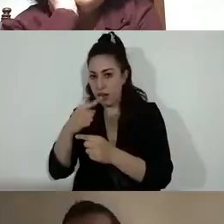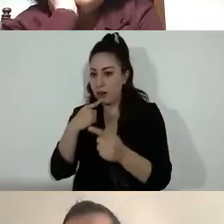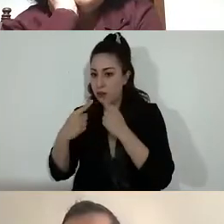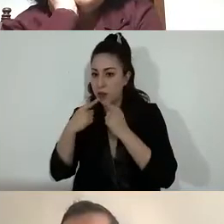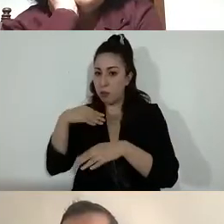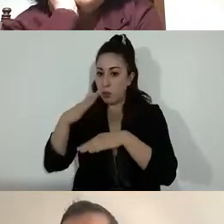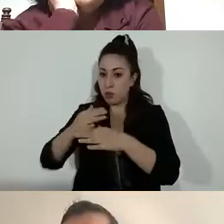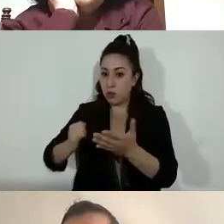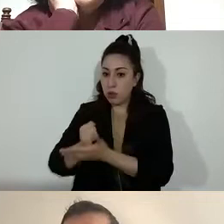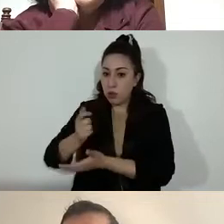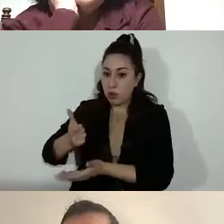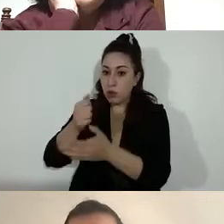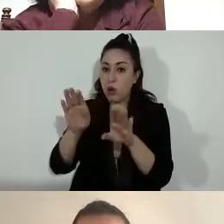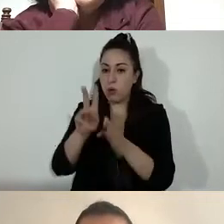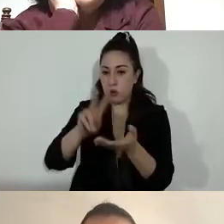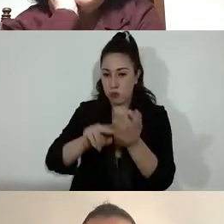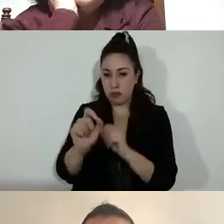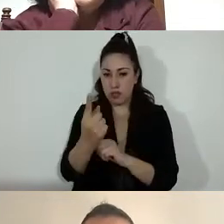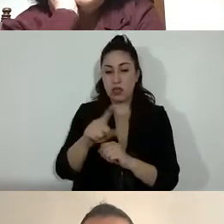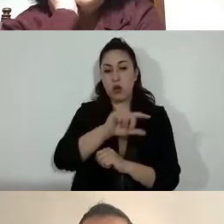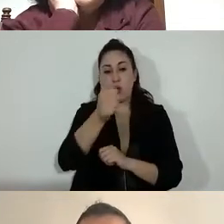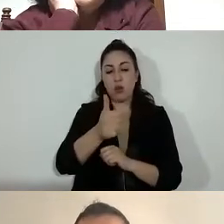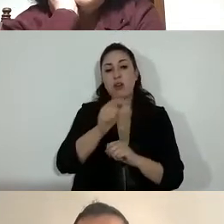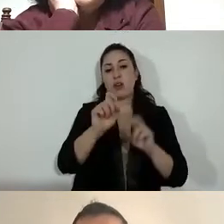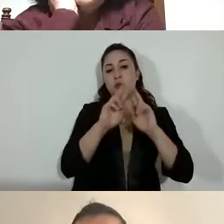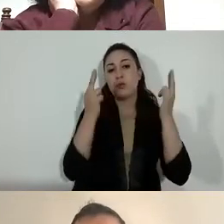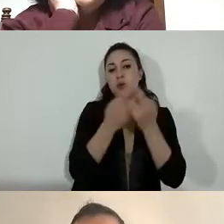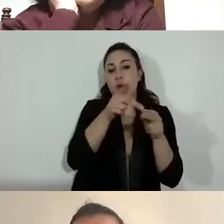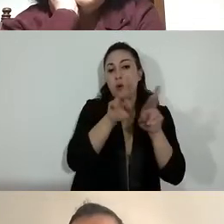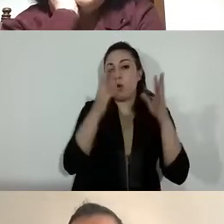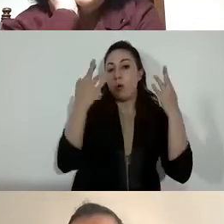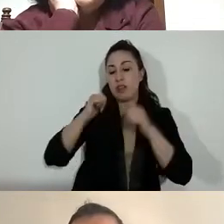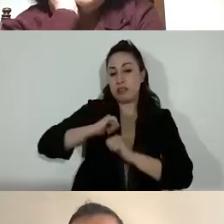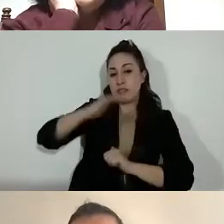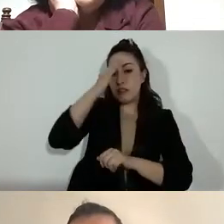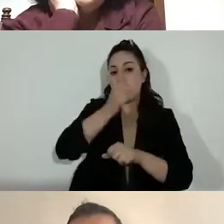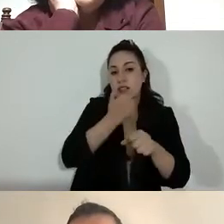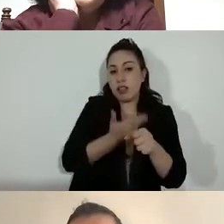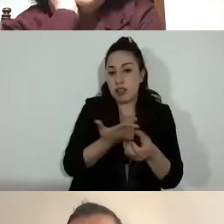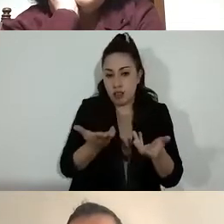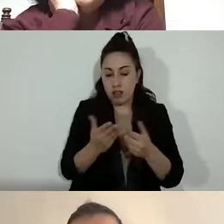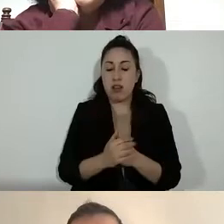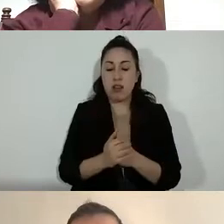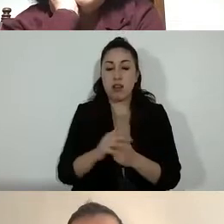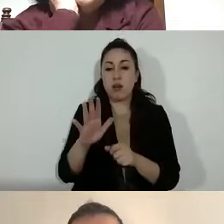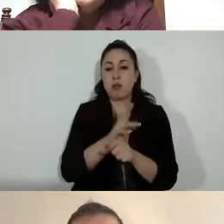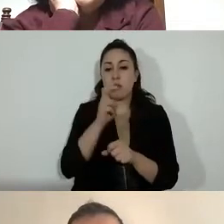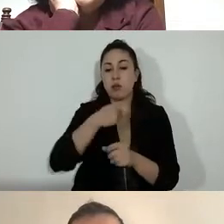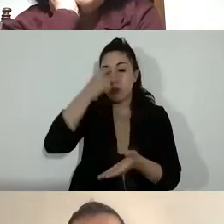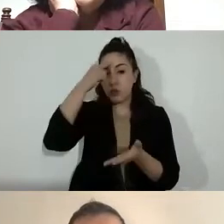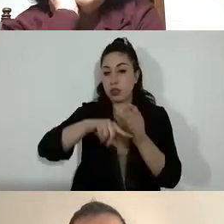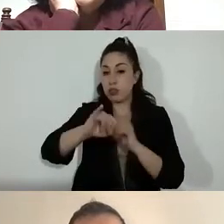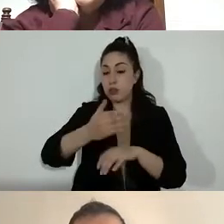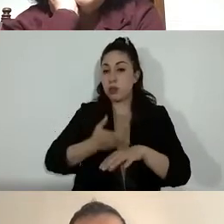presupuesto de egresos, y una muy distinta es su función como servidora pública, con motivo de la glosa. Entonces, a nosotros nos parece de altísima